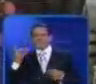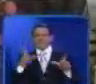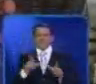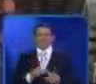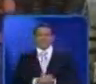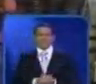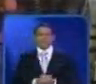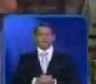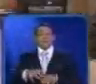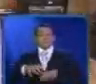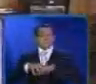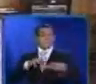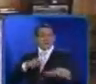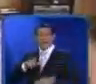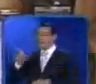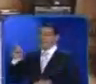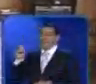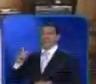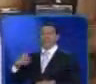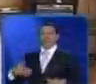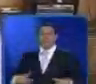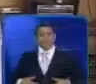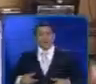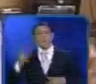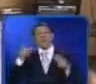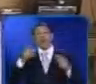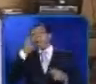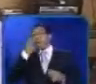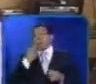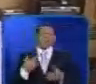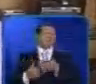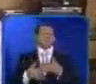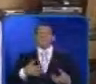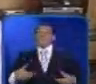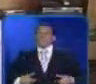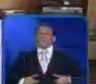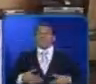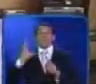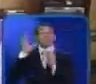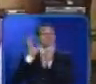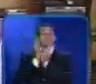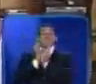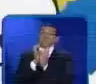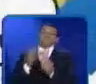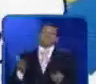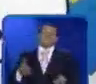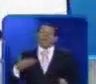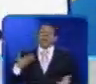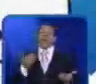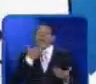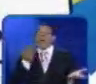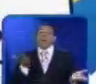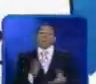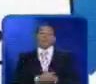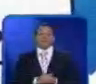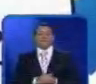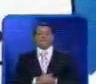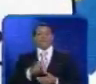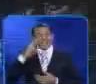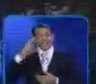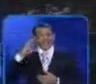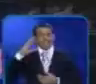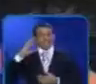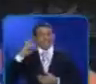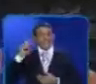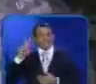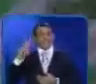por aquí ha hecho el esfuerzo, aunque son familias humildes, pero han hecho el esfuerzo por tener para ver el canal. RCTV Internacional se